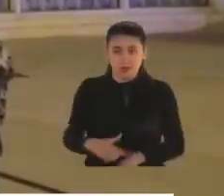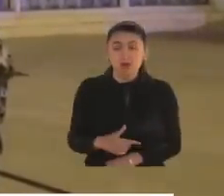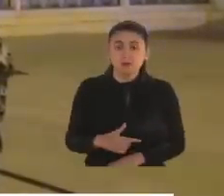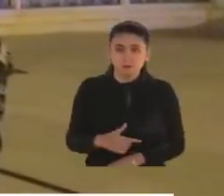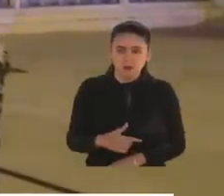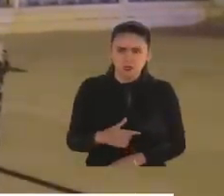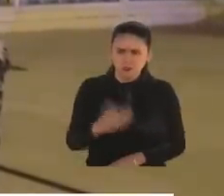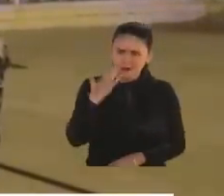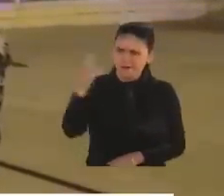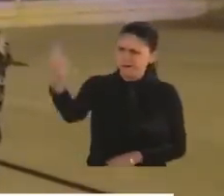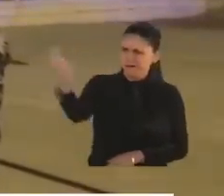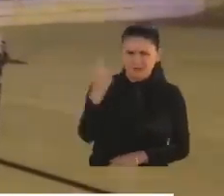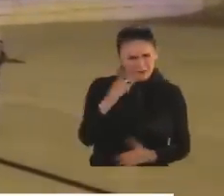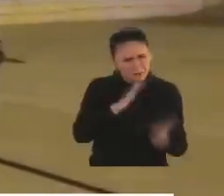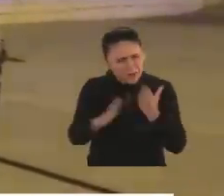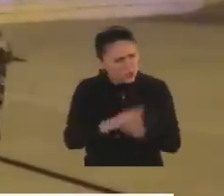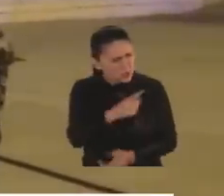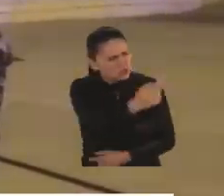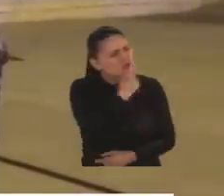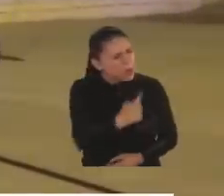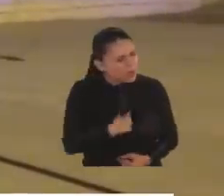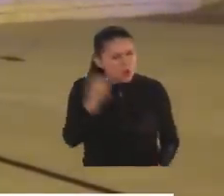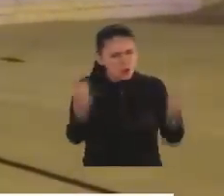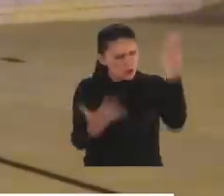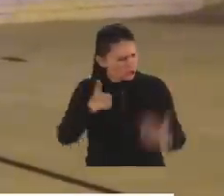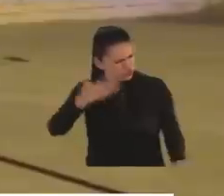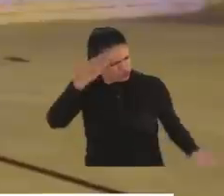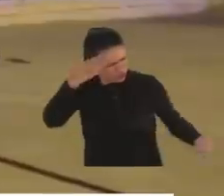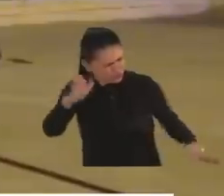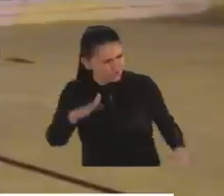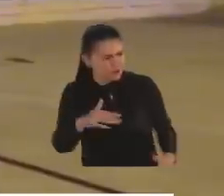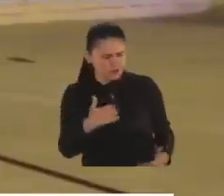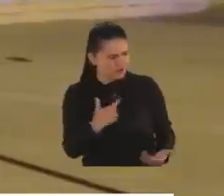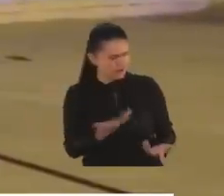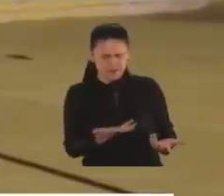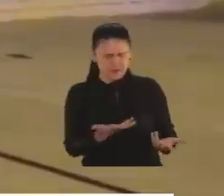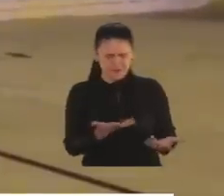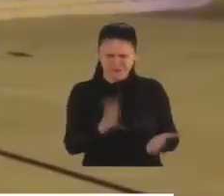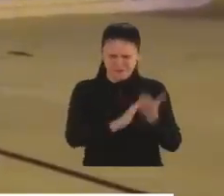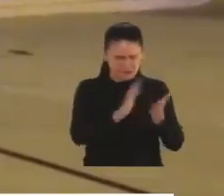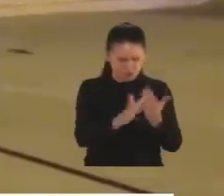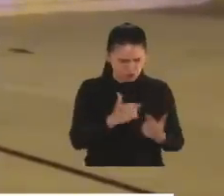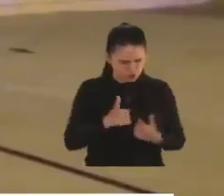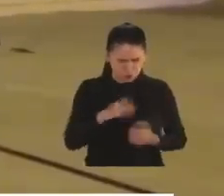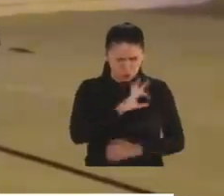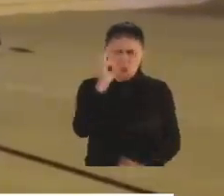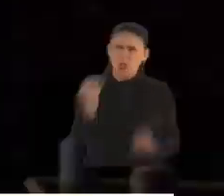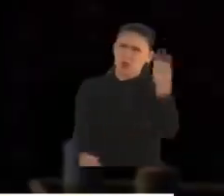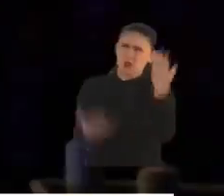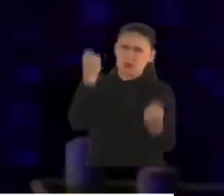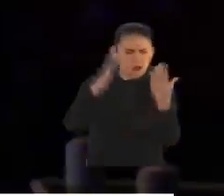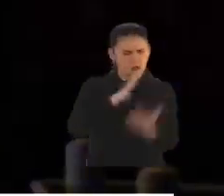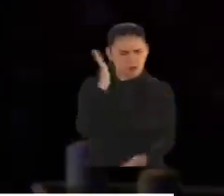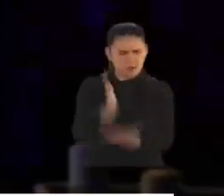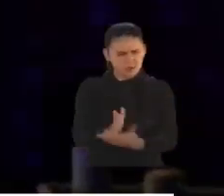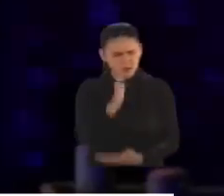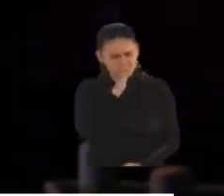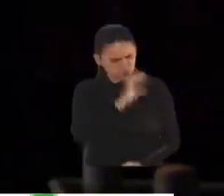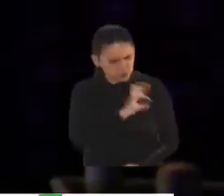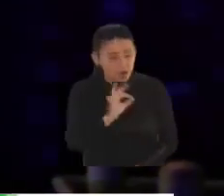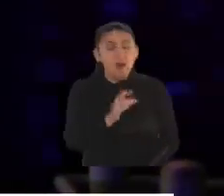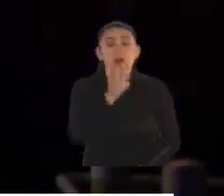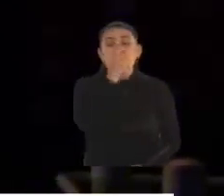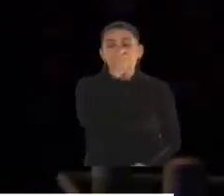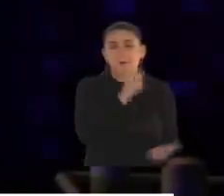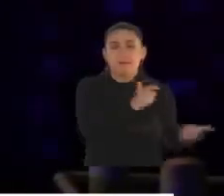entra y me dice, no me dijiste que van a tener fuegos artificiales. Y yo estaba como, pero nunca tienen fuegos artificiales. Hasta el momento no